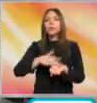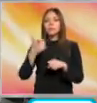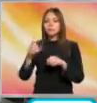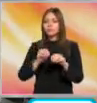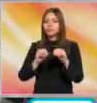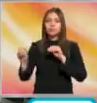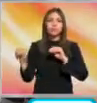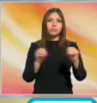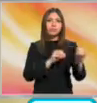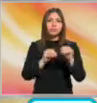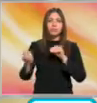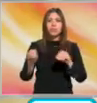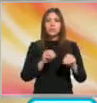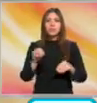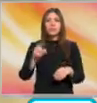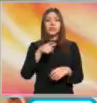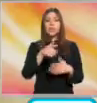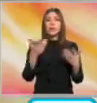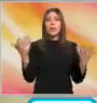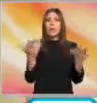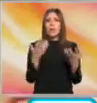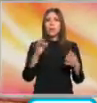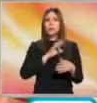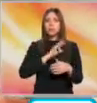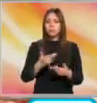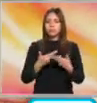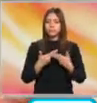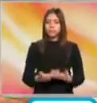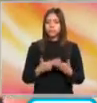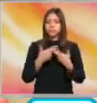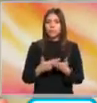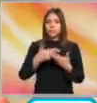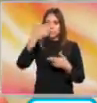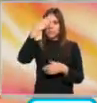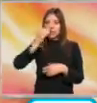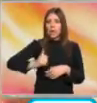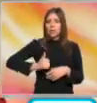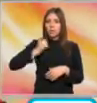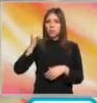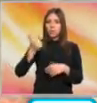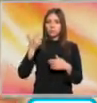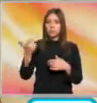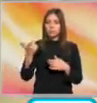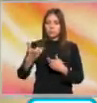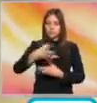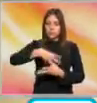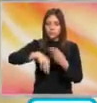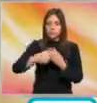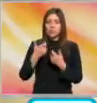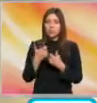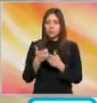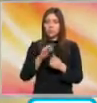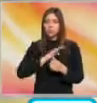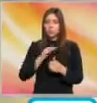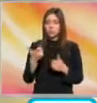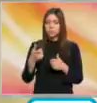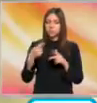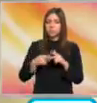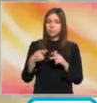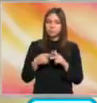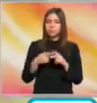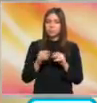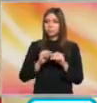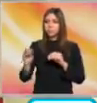hacer mucho con poco, es saber aprovechar los recursos económicos, materiales para poder hacer